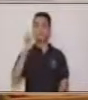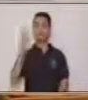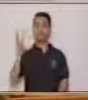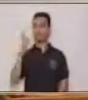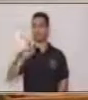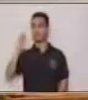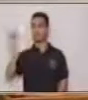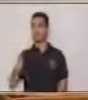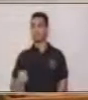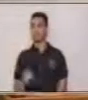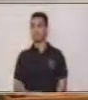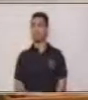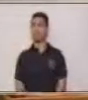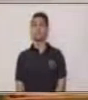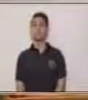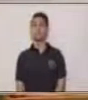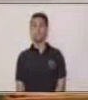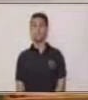23%.